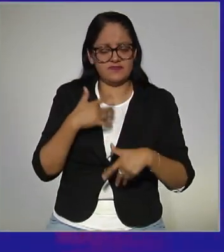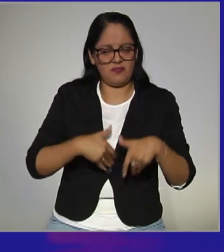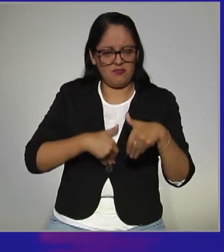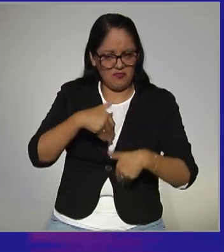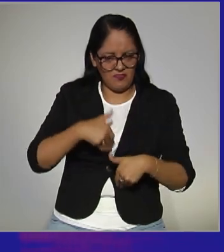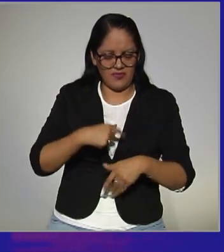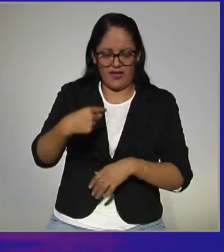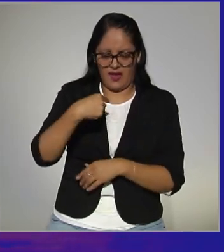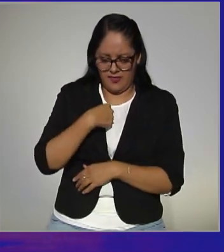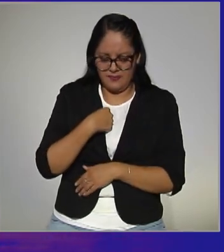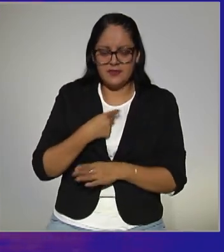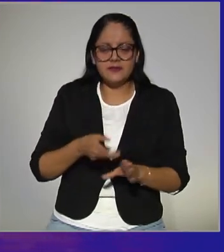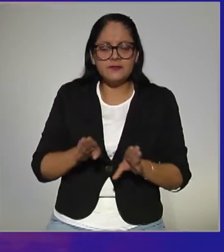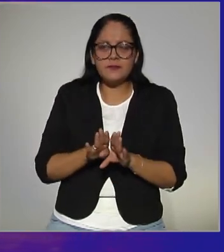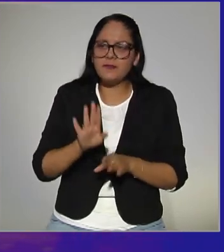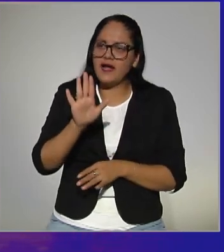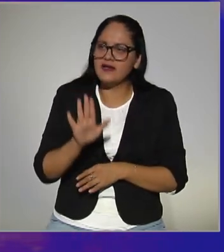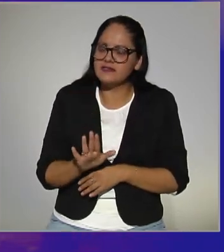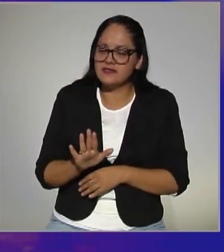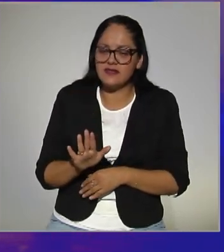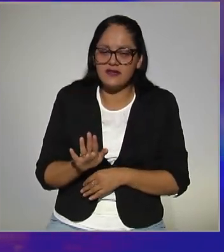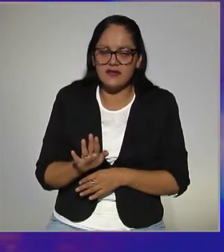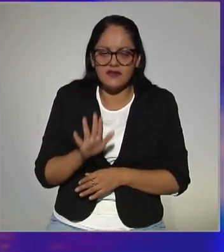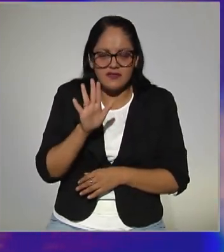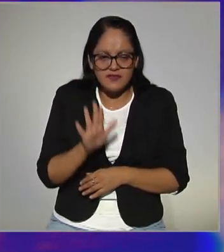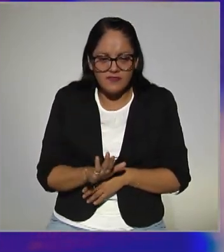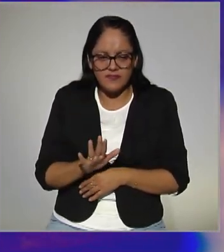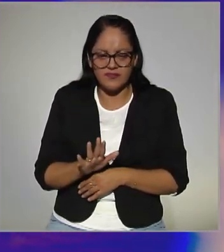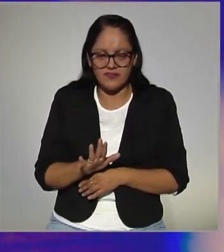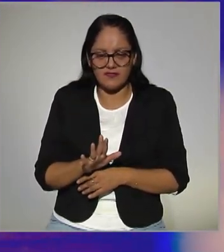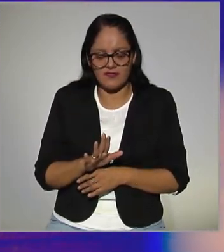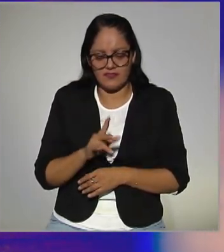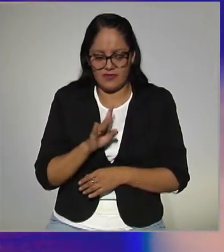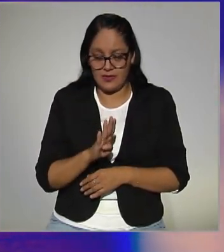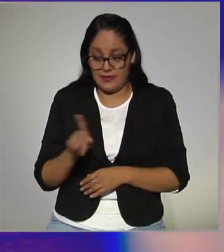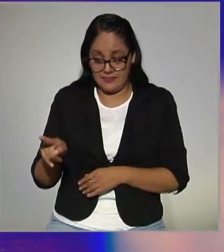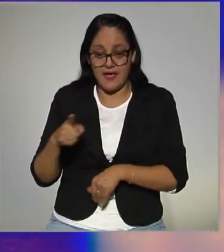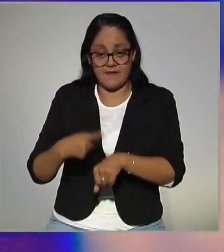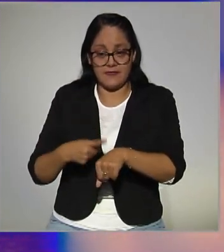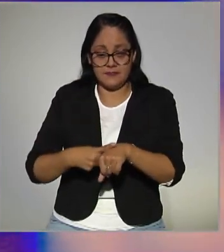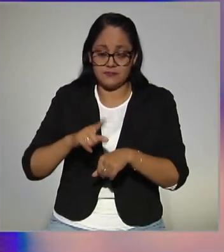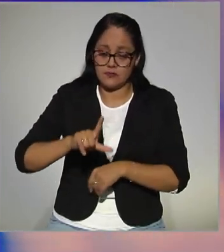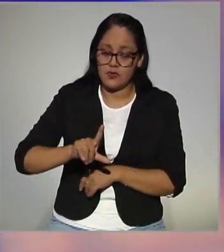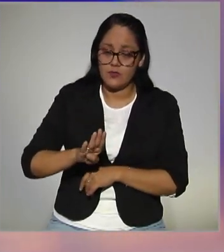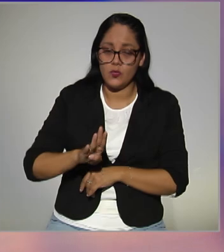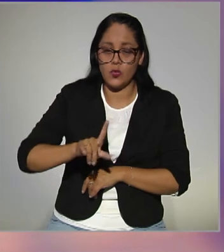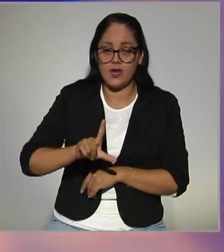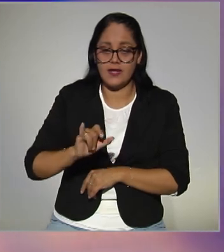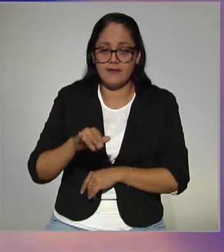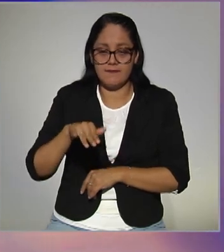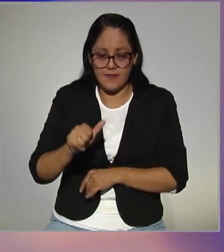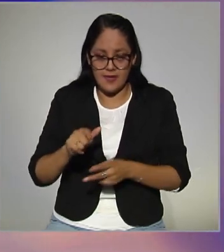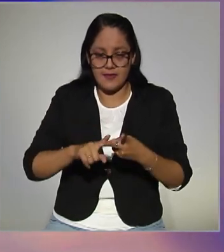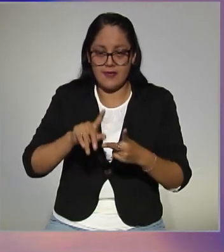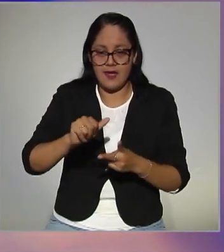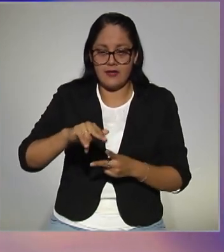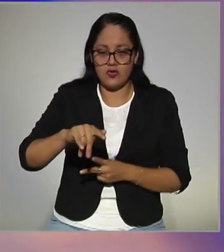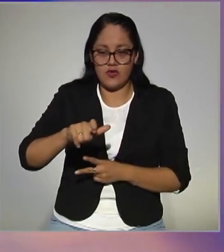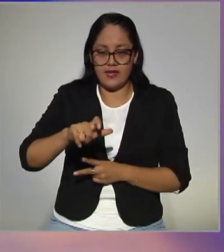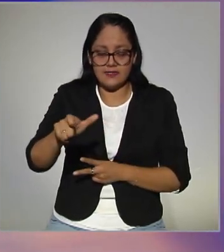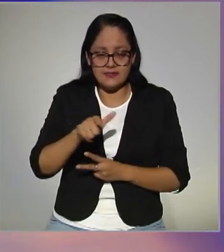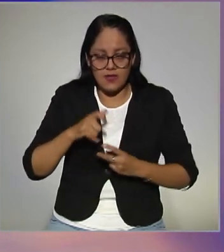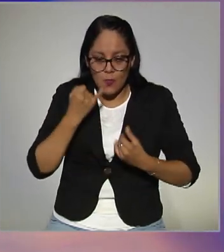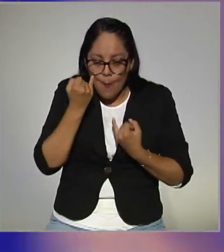hacia mí era como tuvo bulimia y anorexia, hacía